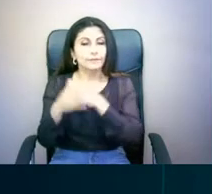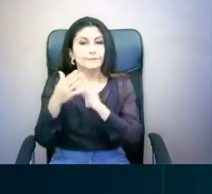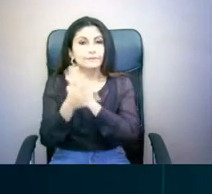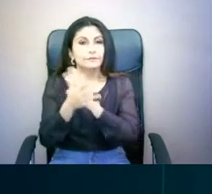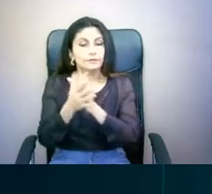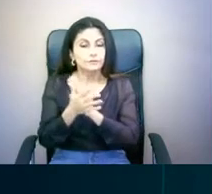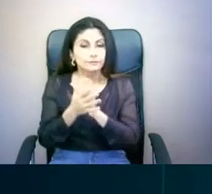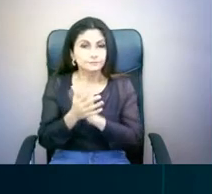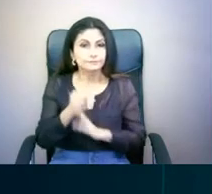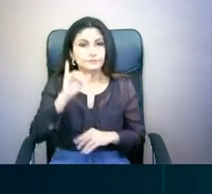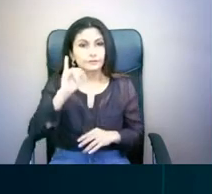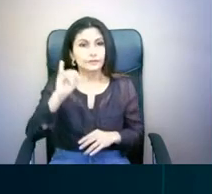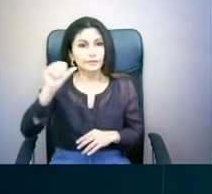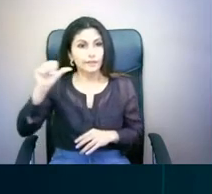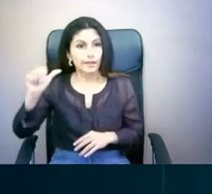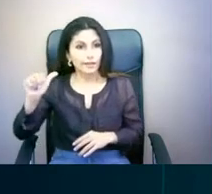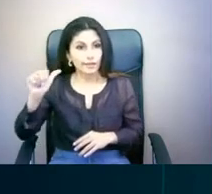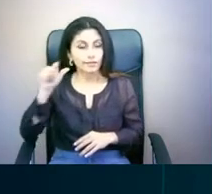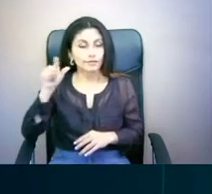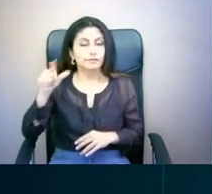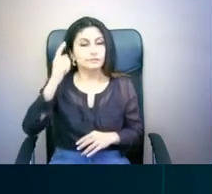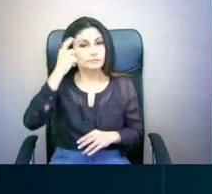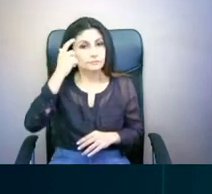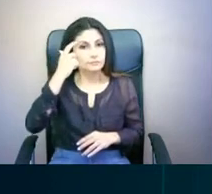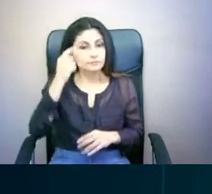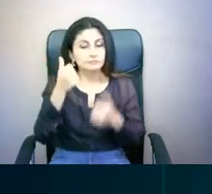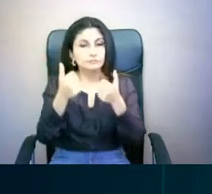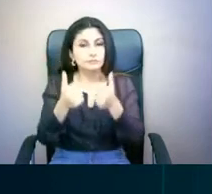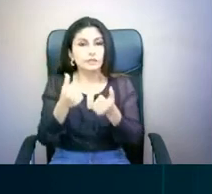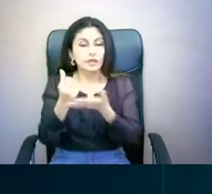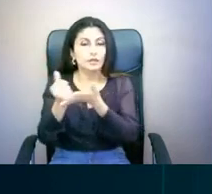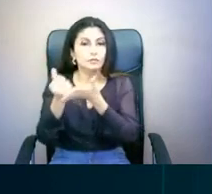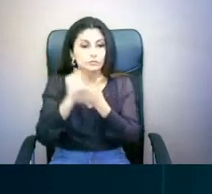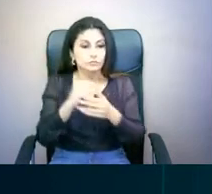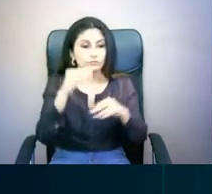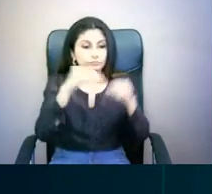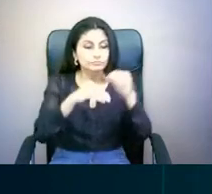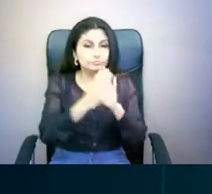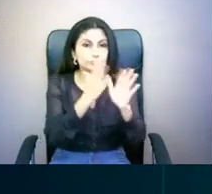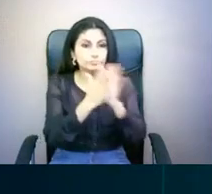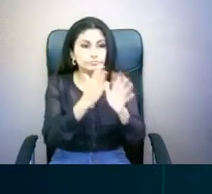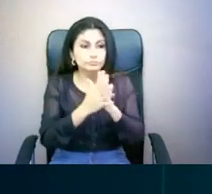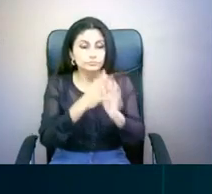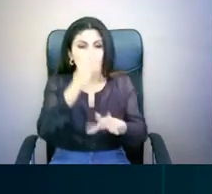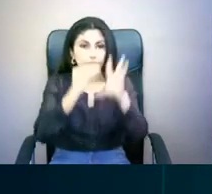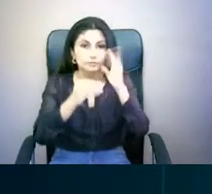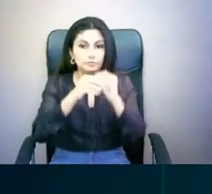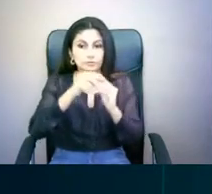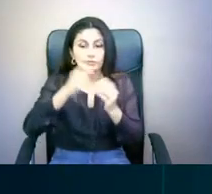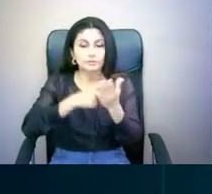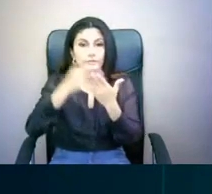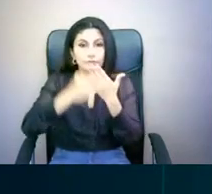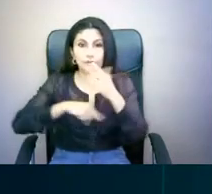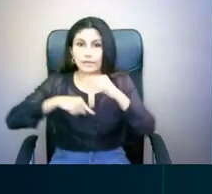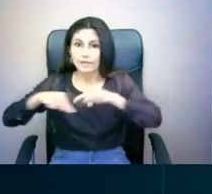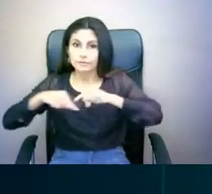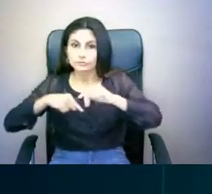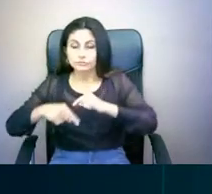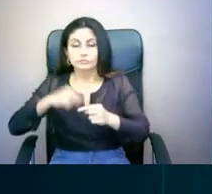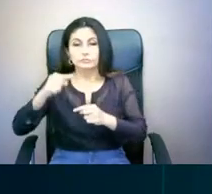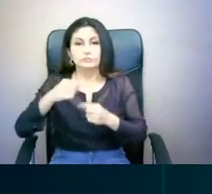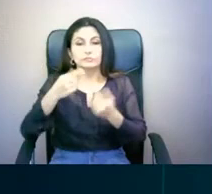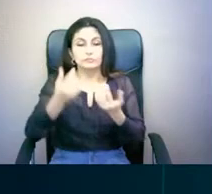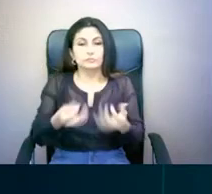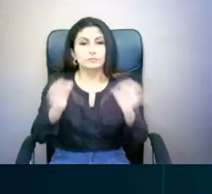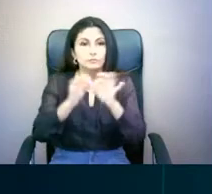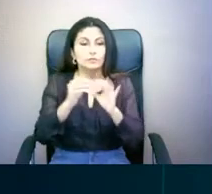inteligencia artificial podía ser partícipe de todo este procesamiento de datos, específicamente de lecciones aprendidas en la gestión de proyectos. Y voy a retomar entonces dos